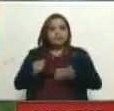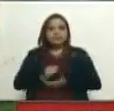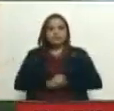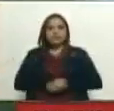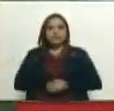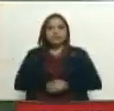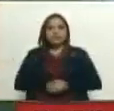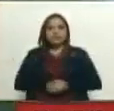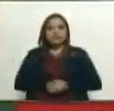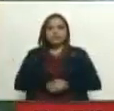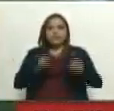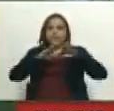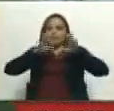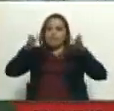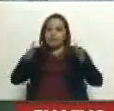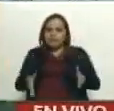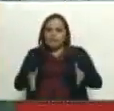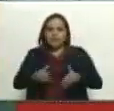Una mesa